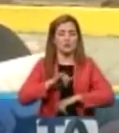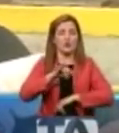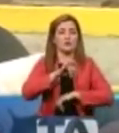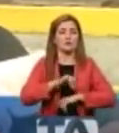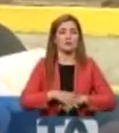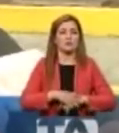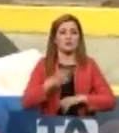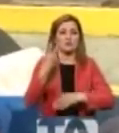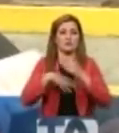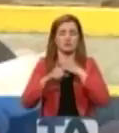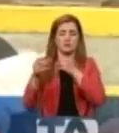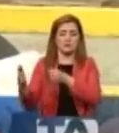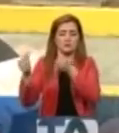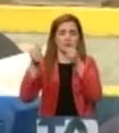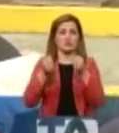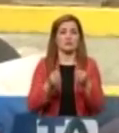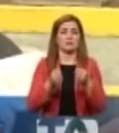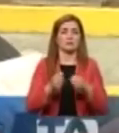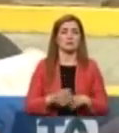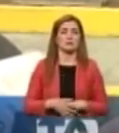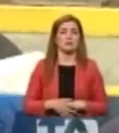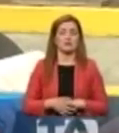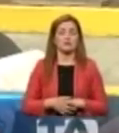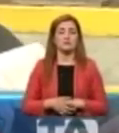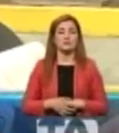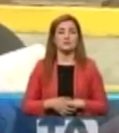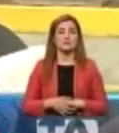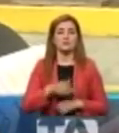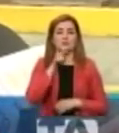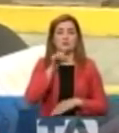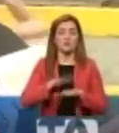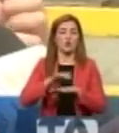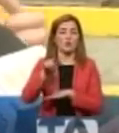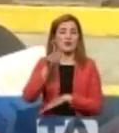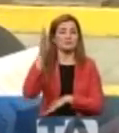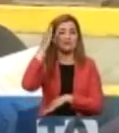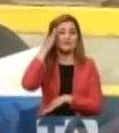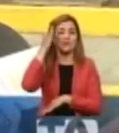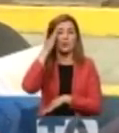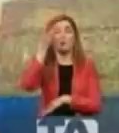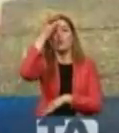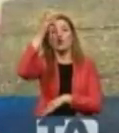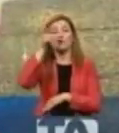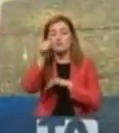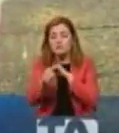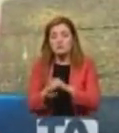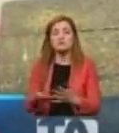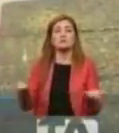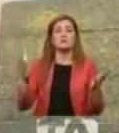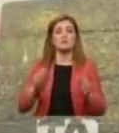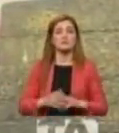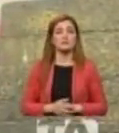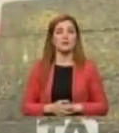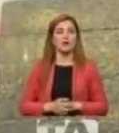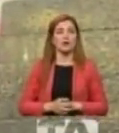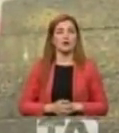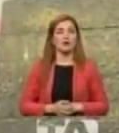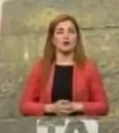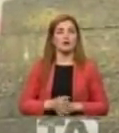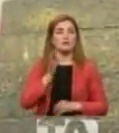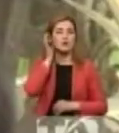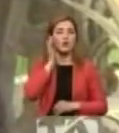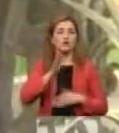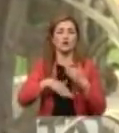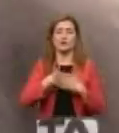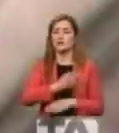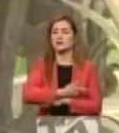Que devuelvan a mi hija han sido diarios. Sabemos quiénes son, ¿por qué la ocultan? Por ahora esta mujer, quien no ha descansado ni